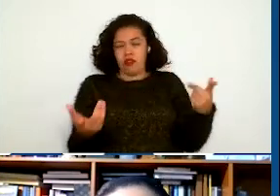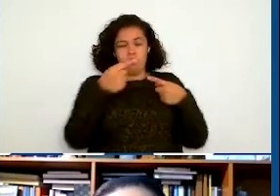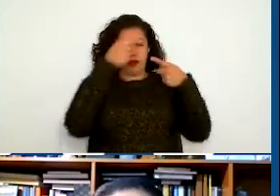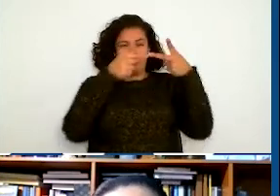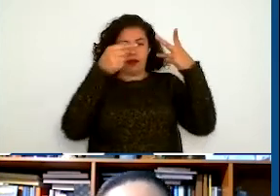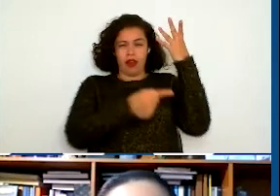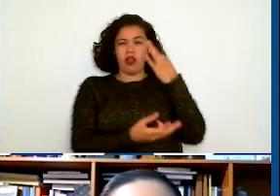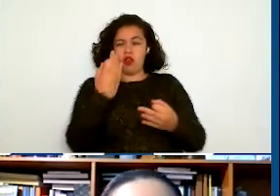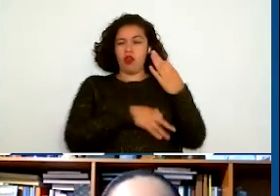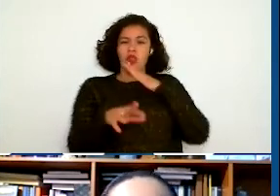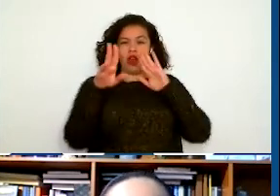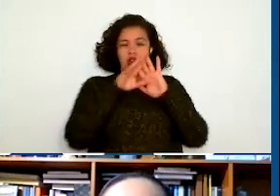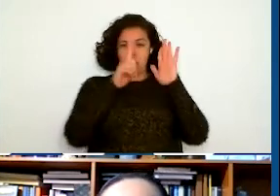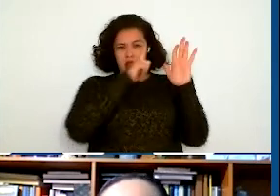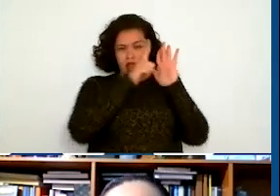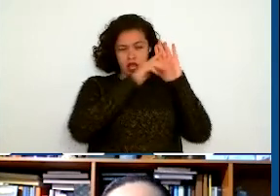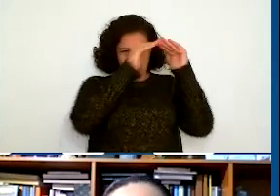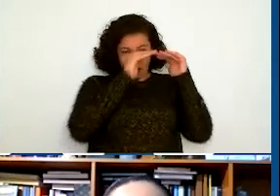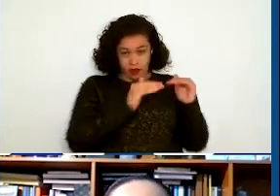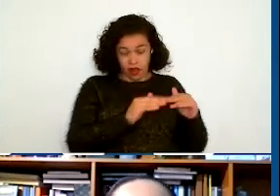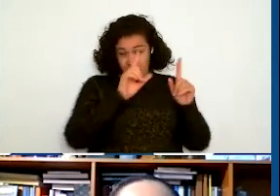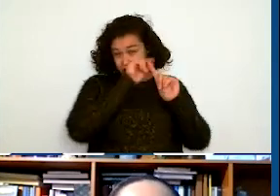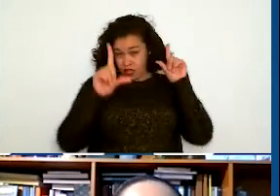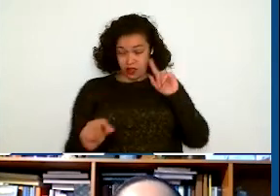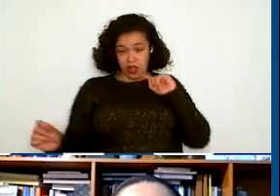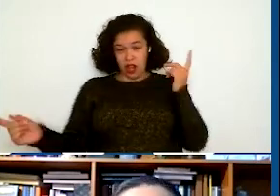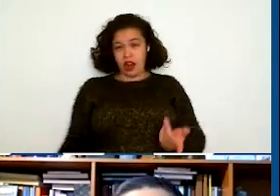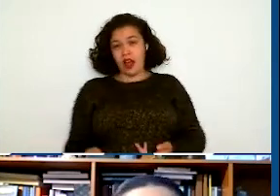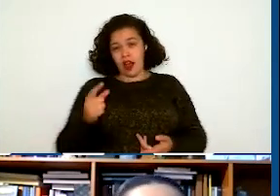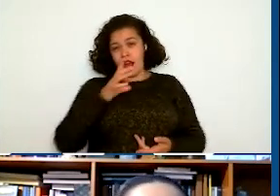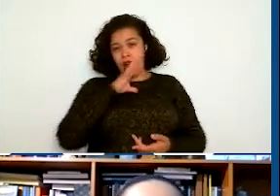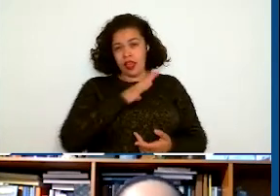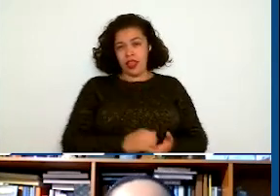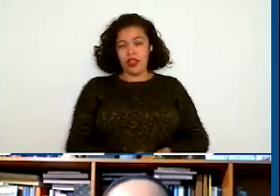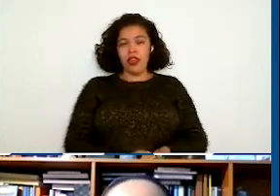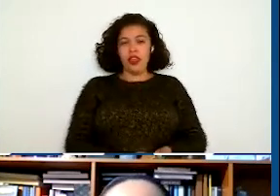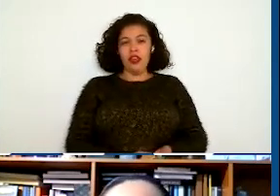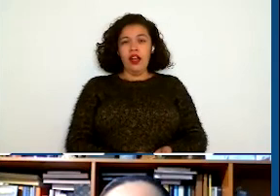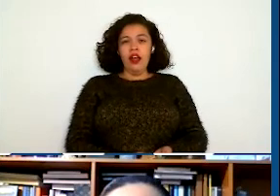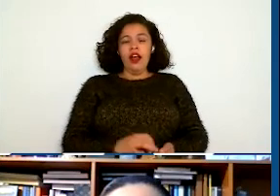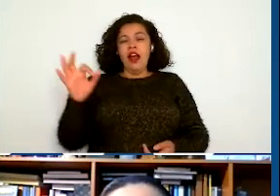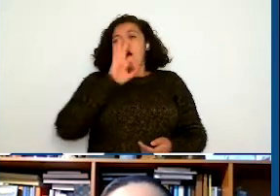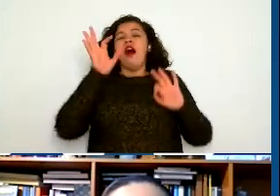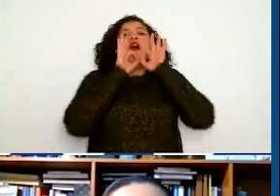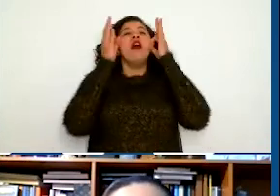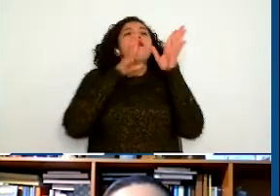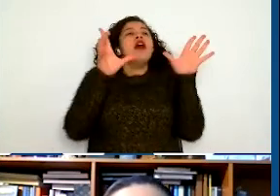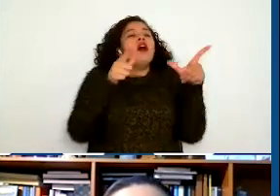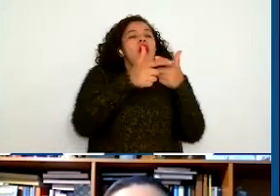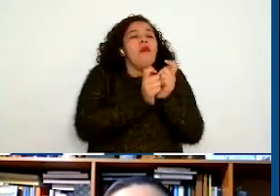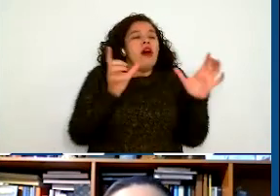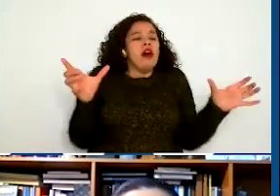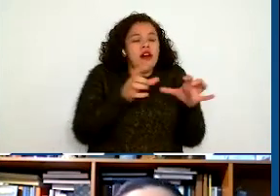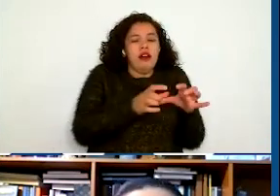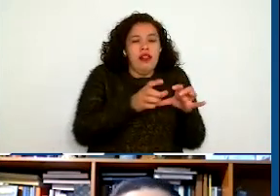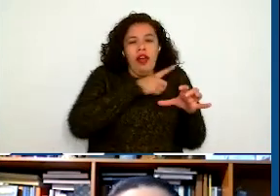este marco normativo nacional, ¿no?, que se tiene incluso a lo mejor de manera más local,